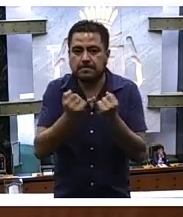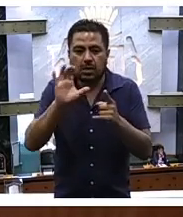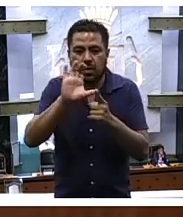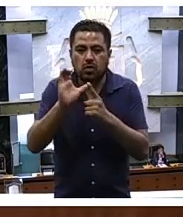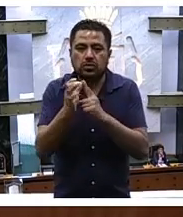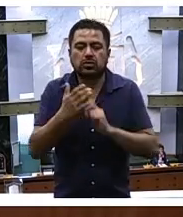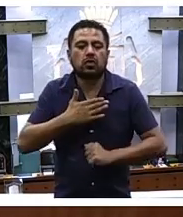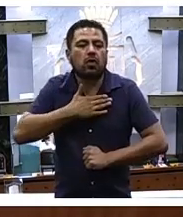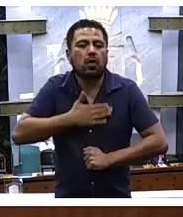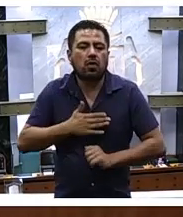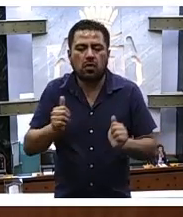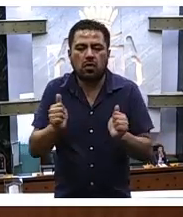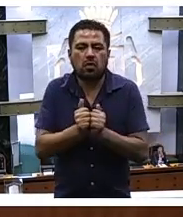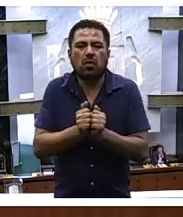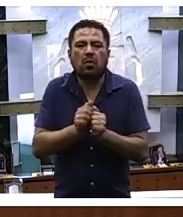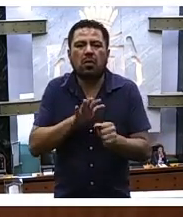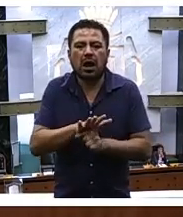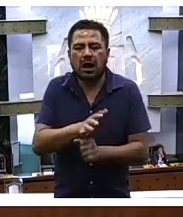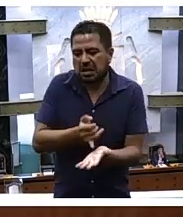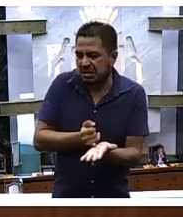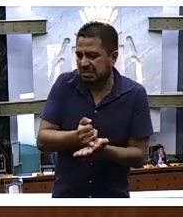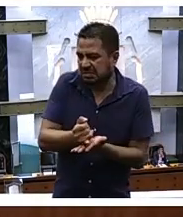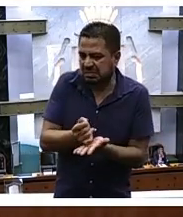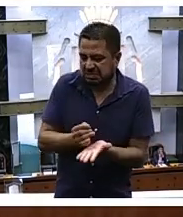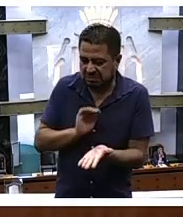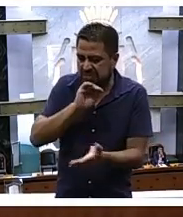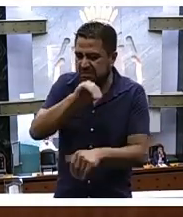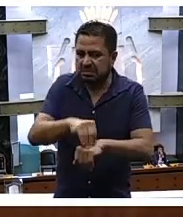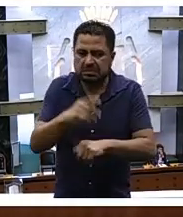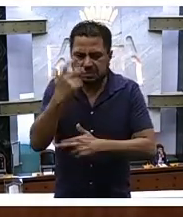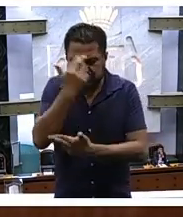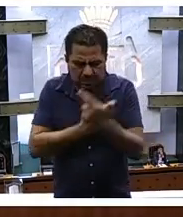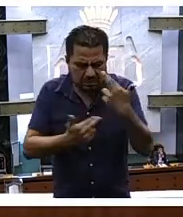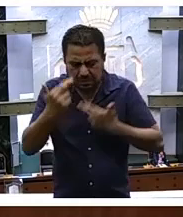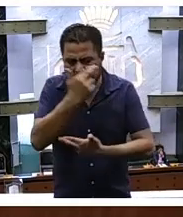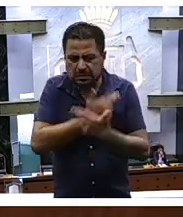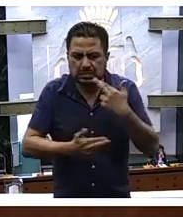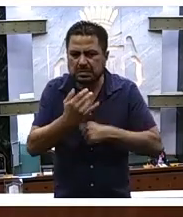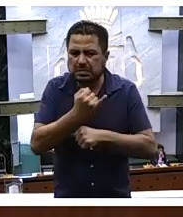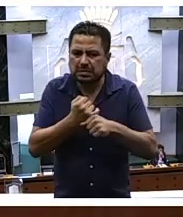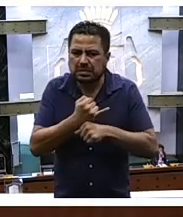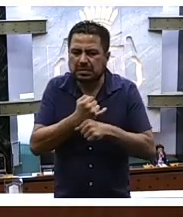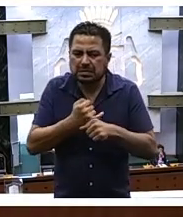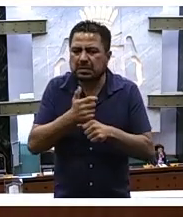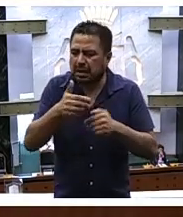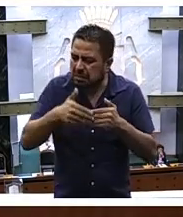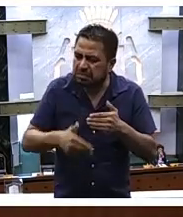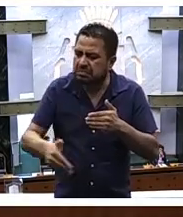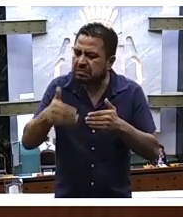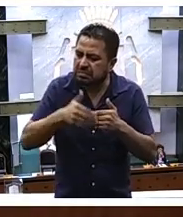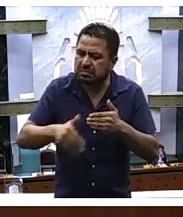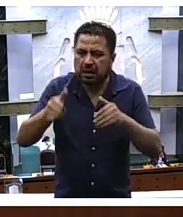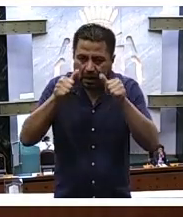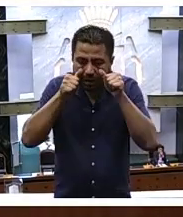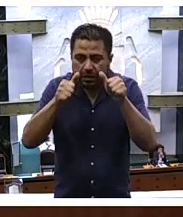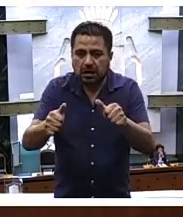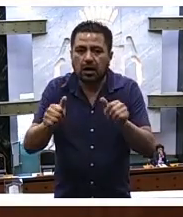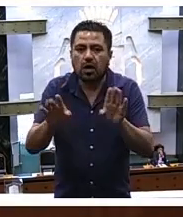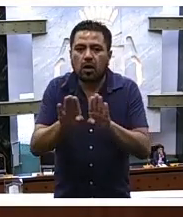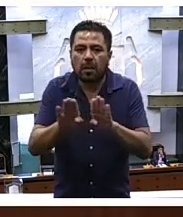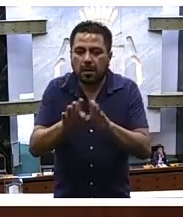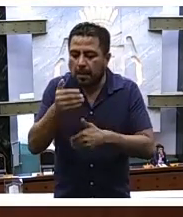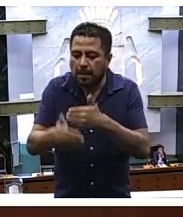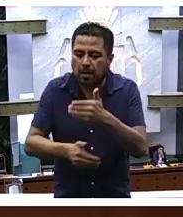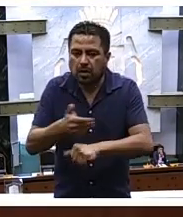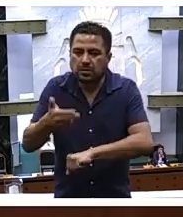de Justicia, en funciones de dictaminadora, en la revisión y análisis de las fases, etapas y principios atendidos durante el proceso de